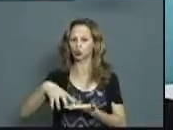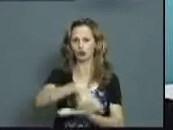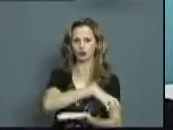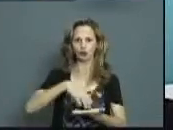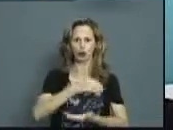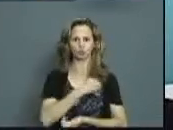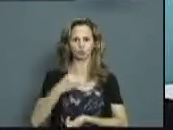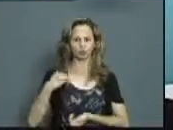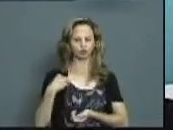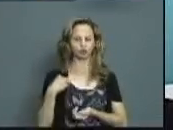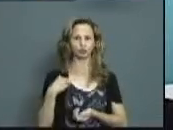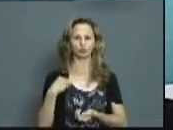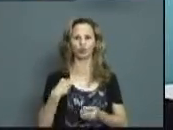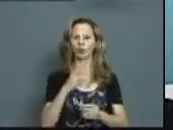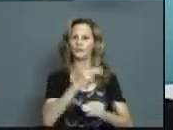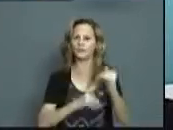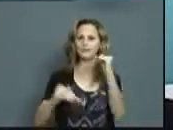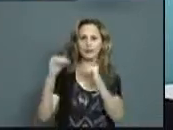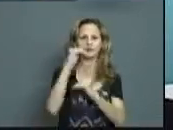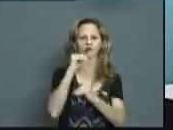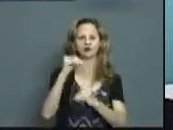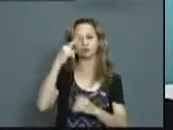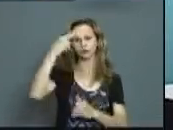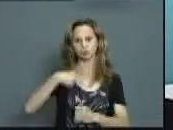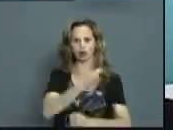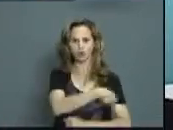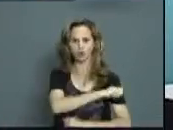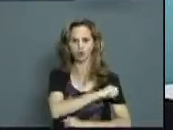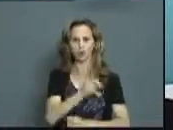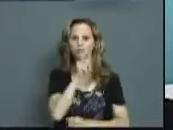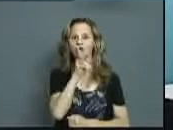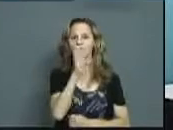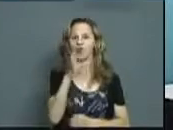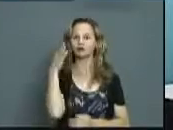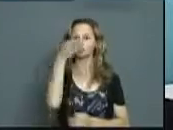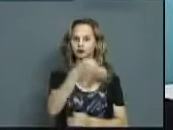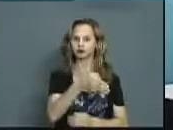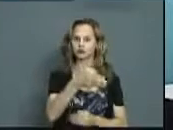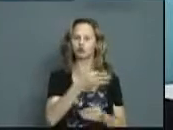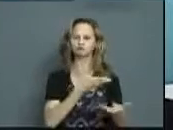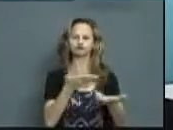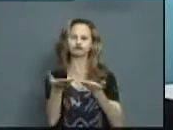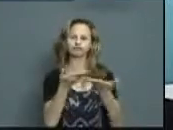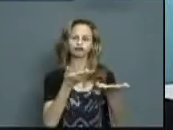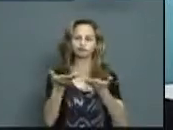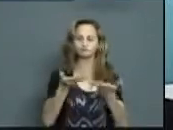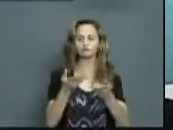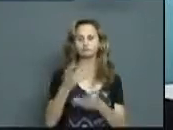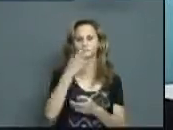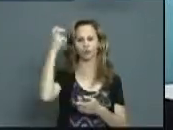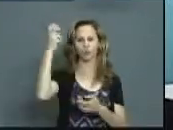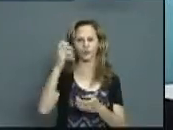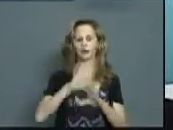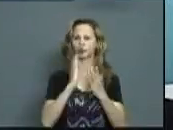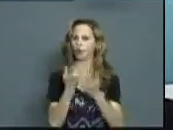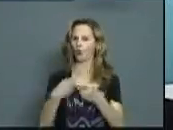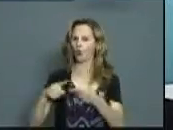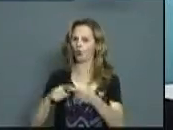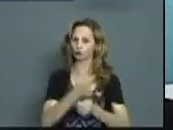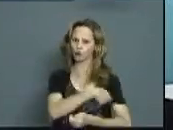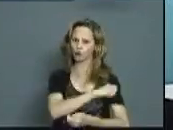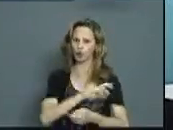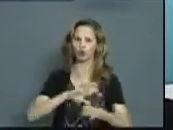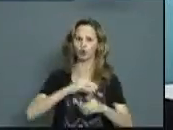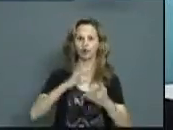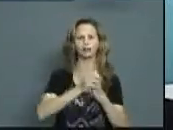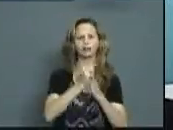Portal Miranda, ministro de Salud Pública por el municipio de Vanes, intercambio con autoridades políticas y gubernamentales y otros temas de actualidad relacionados